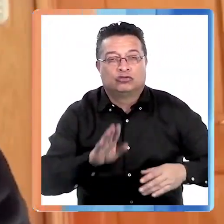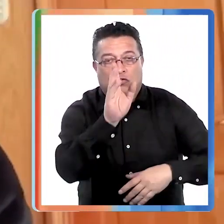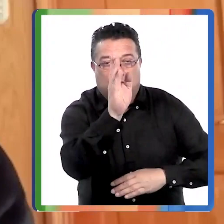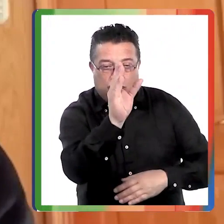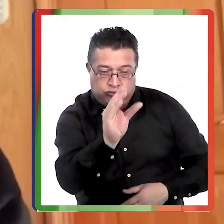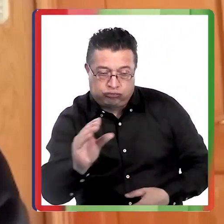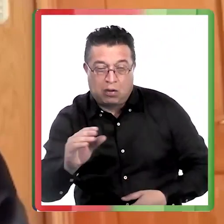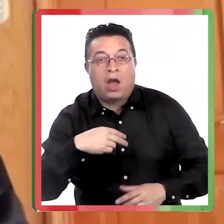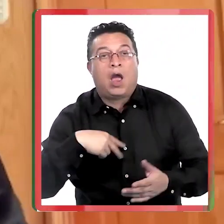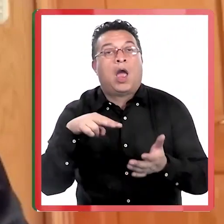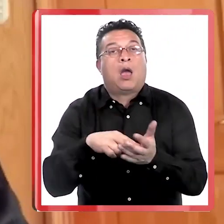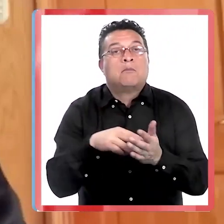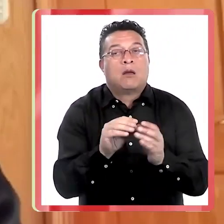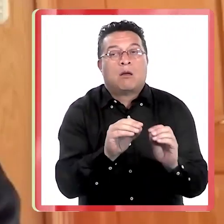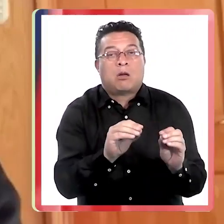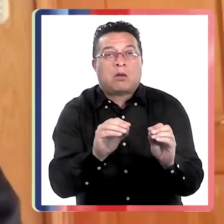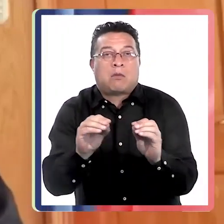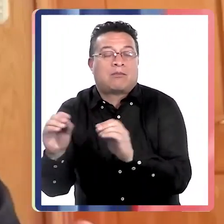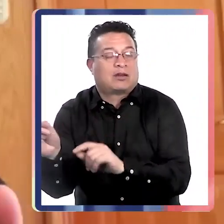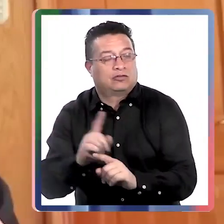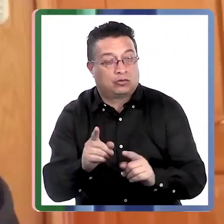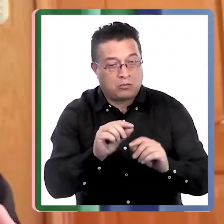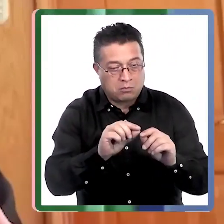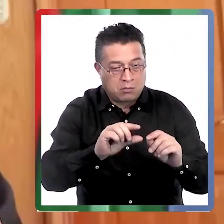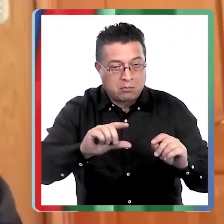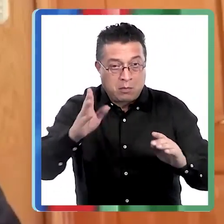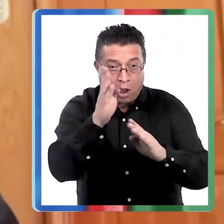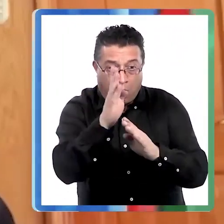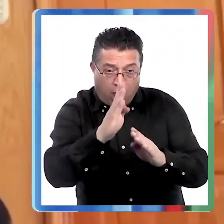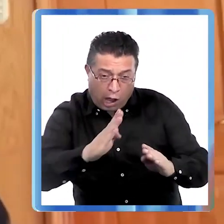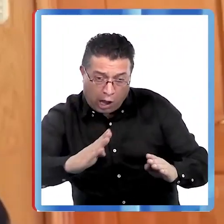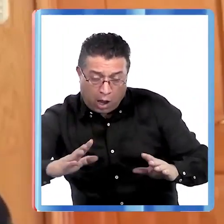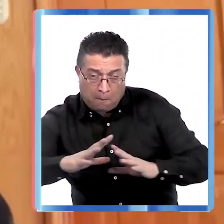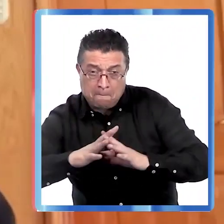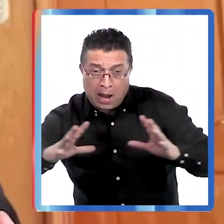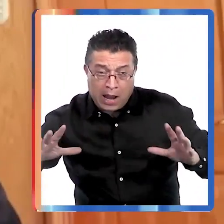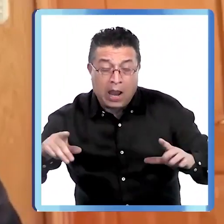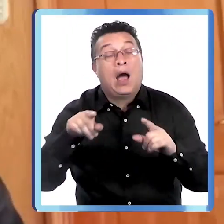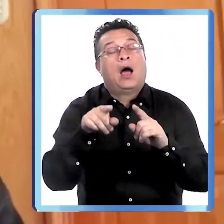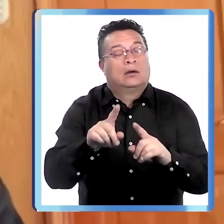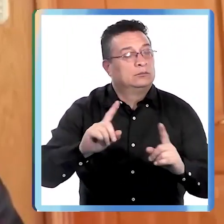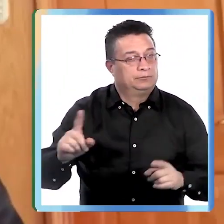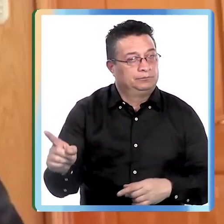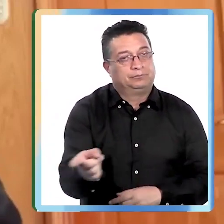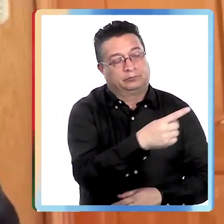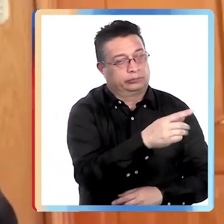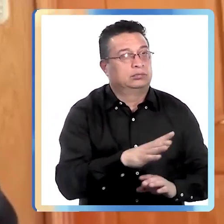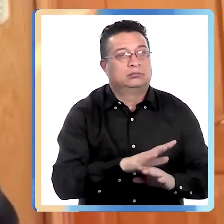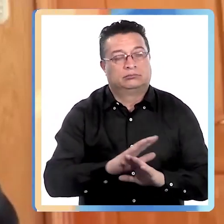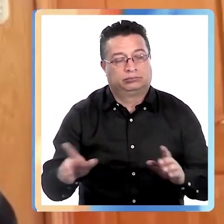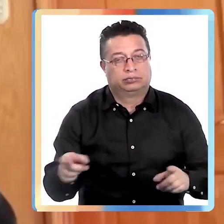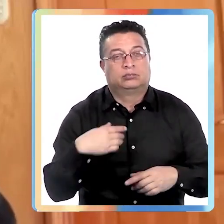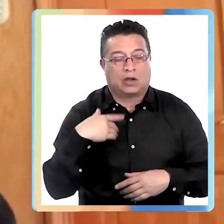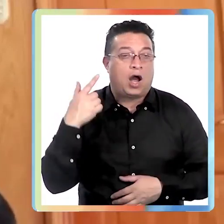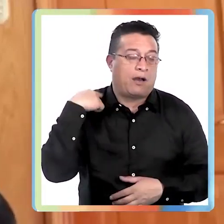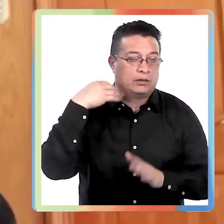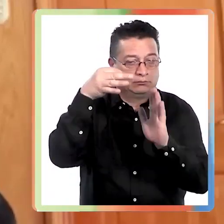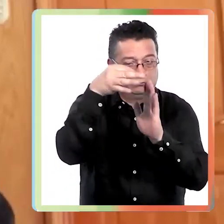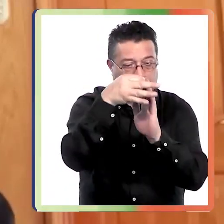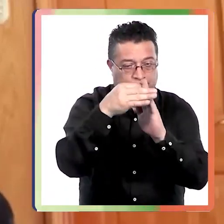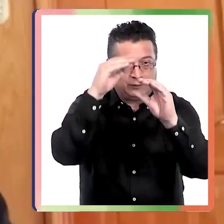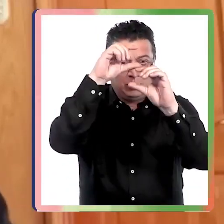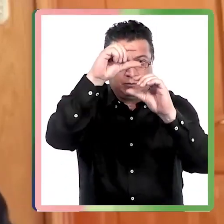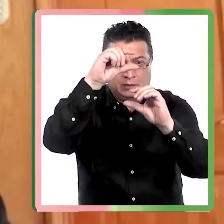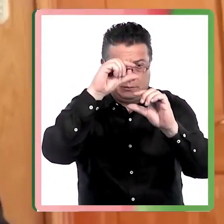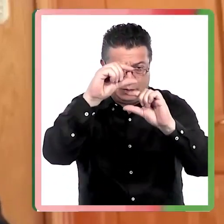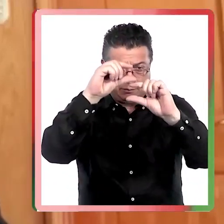no vas a esperar a los 40 grados si es que ves que la escoliosis está progresando o si está produciendo, por ejemplo, a veces pasa que la vértebra